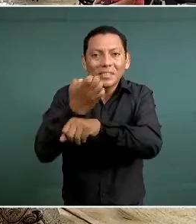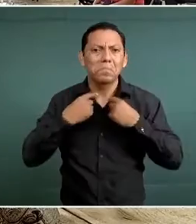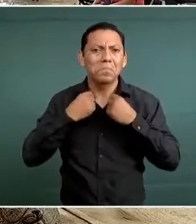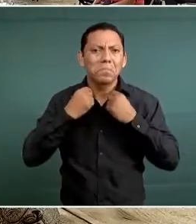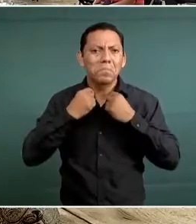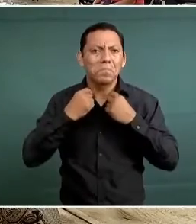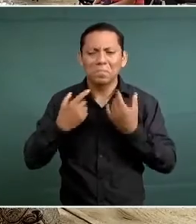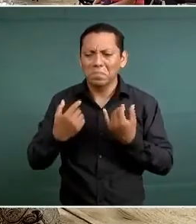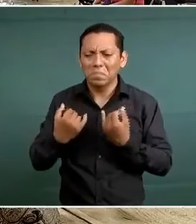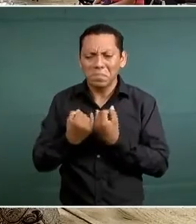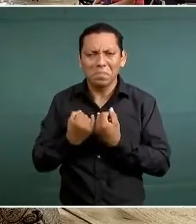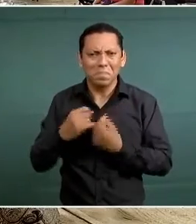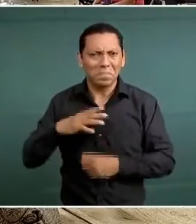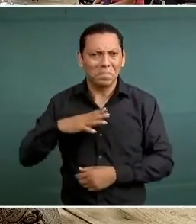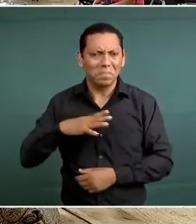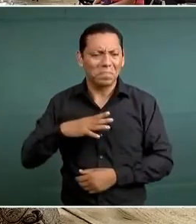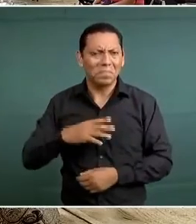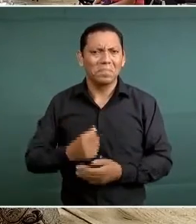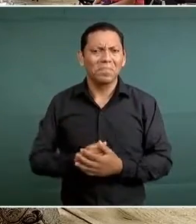guayabera